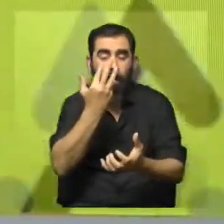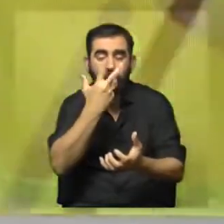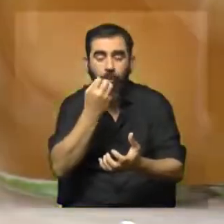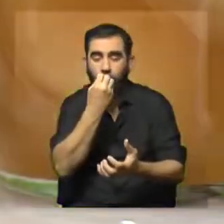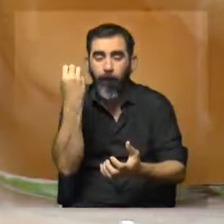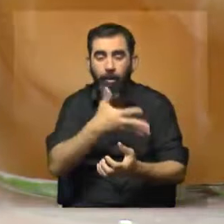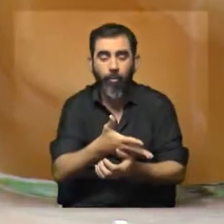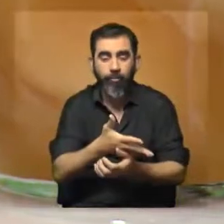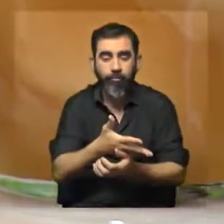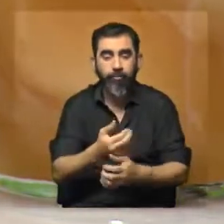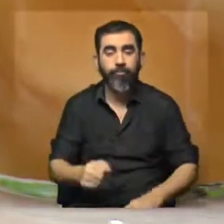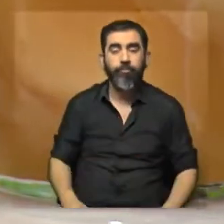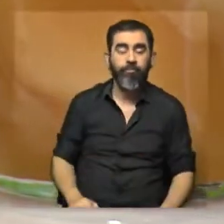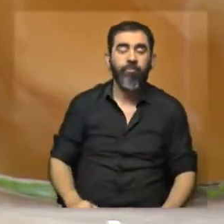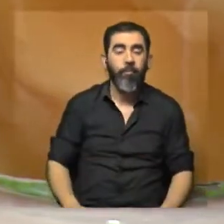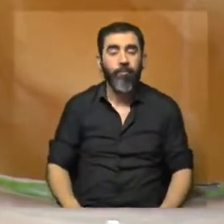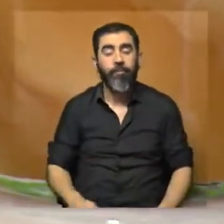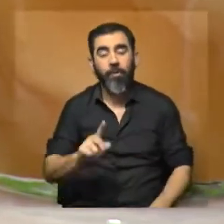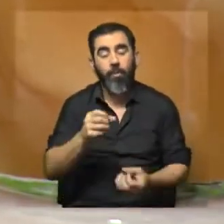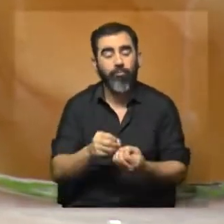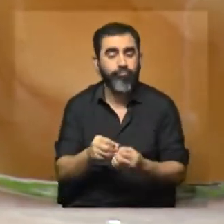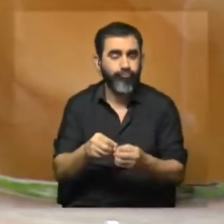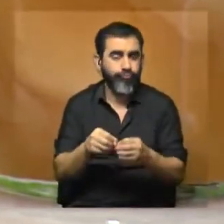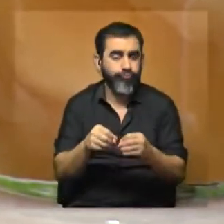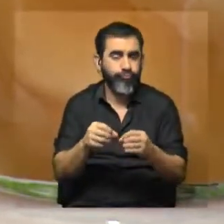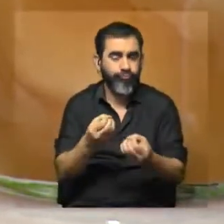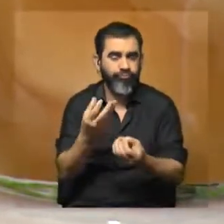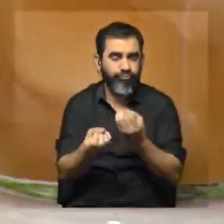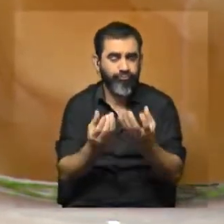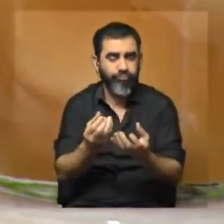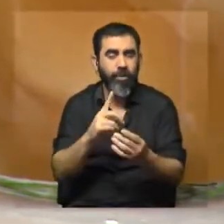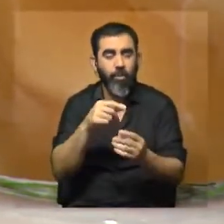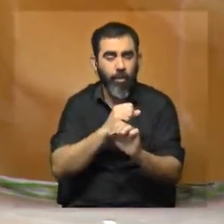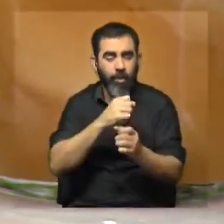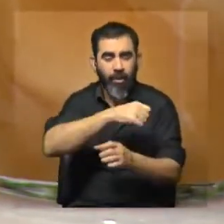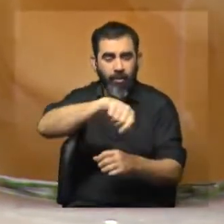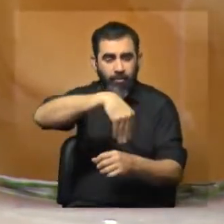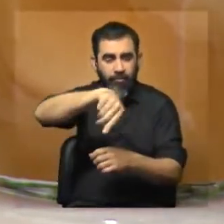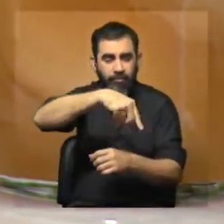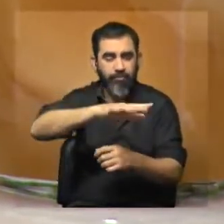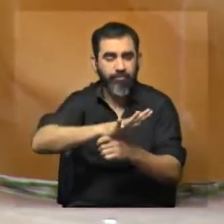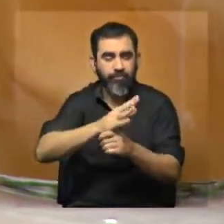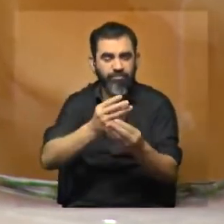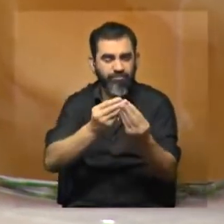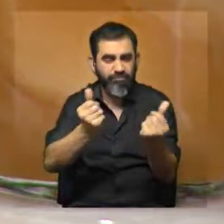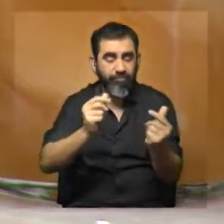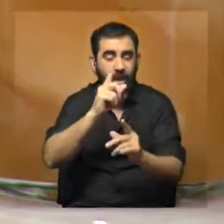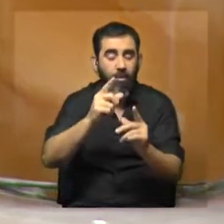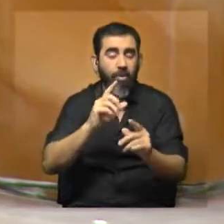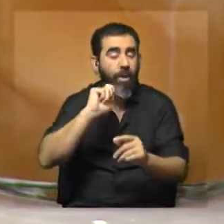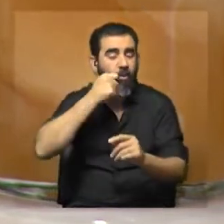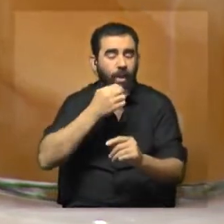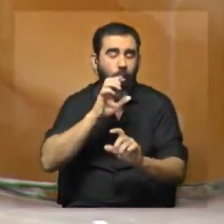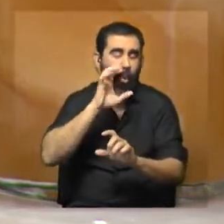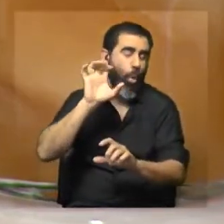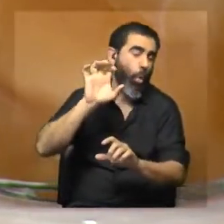los microorganismos y después se fermenta. Queda como bien viscoso, después lo podemos revolver y queda como una baba. Hay gente que lo ama y hay gente que lo